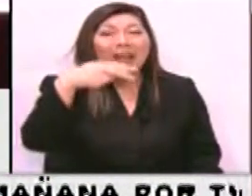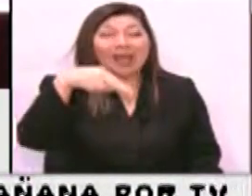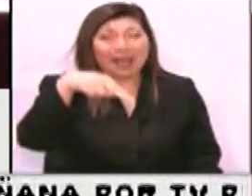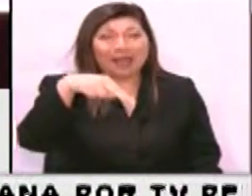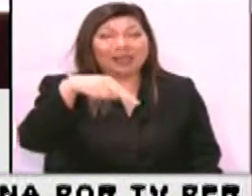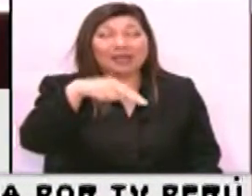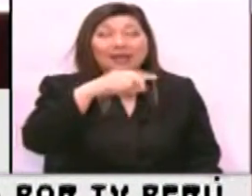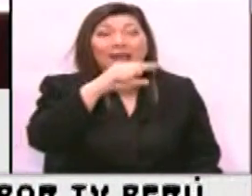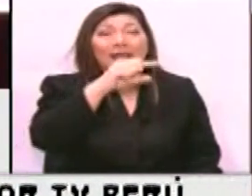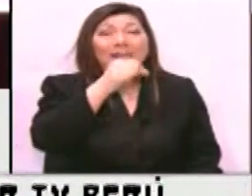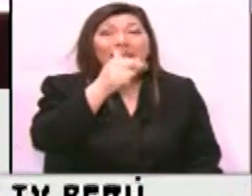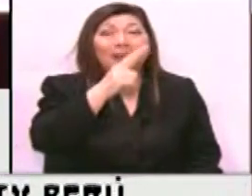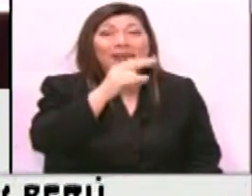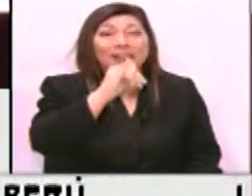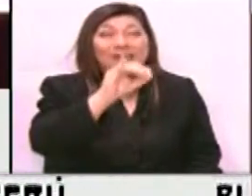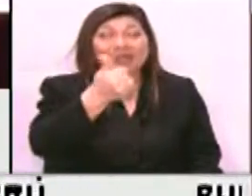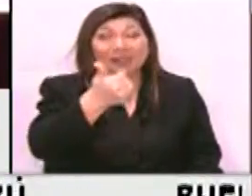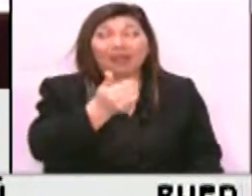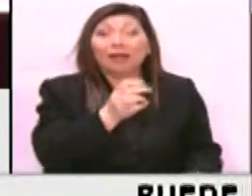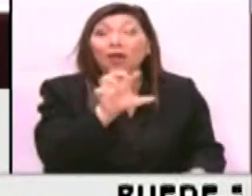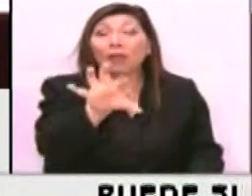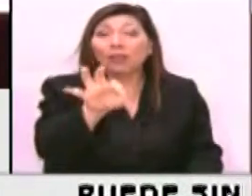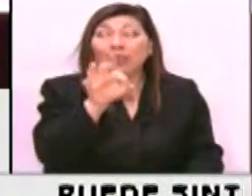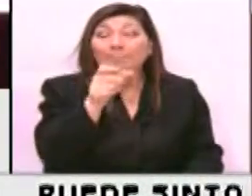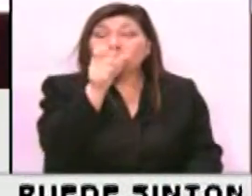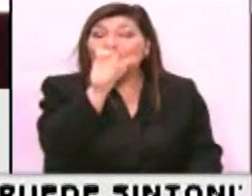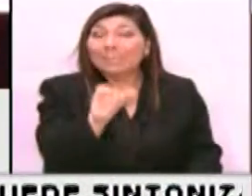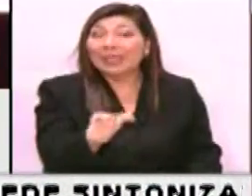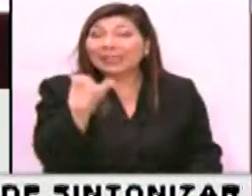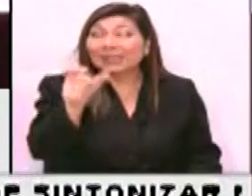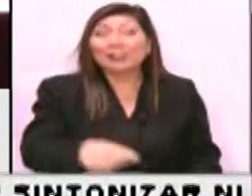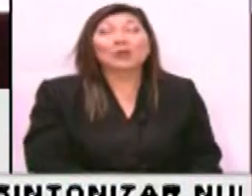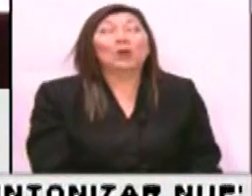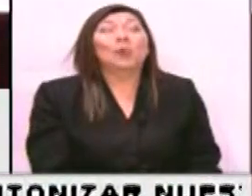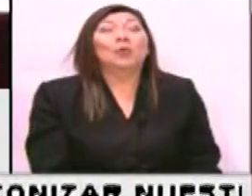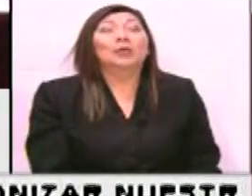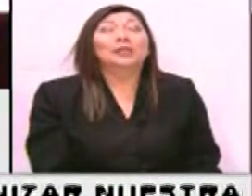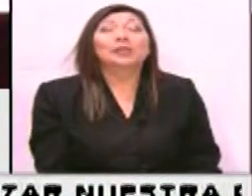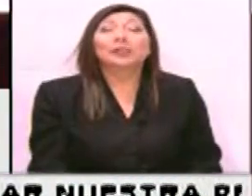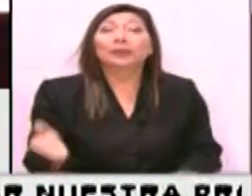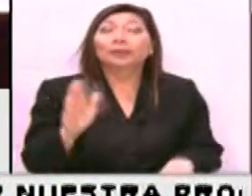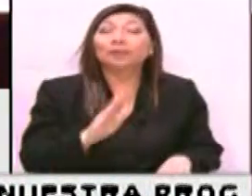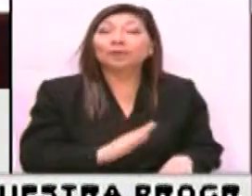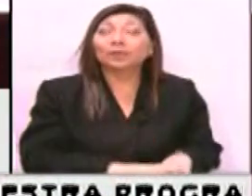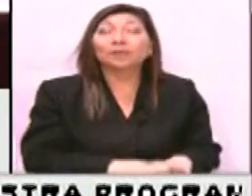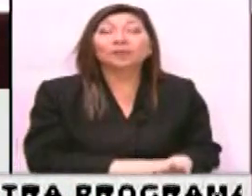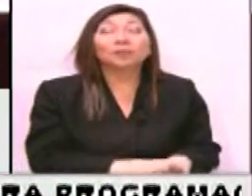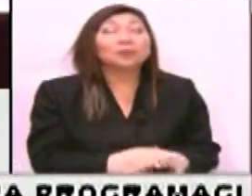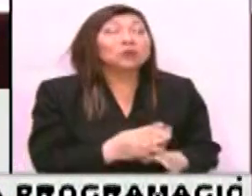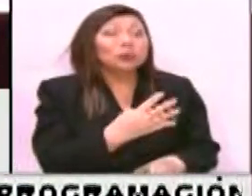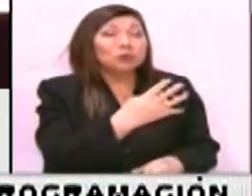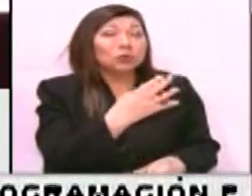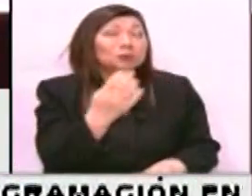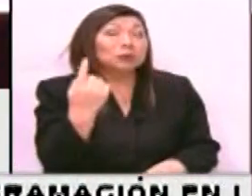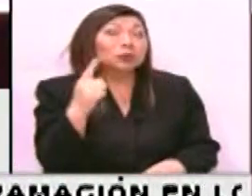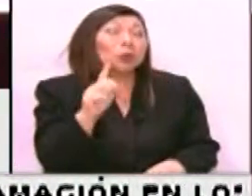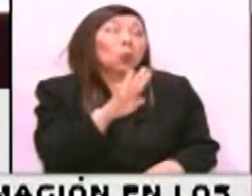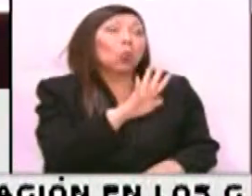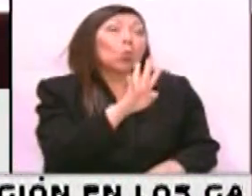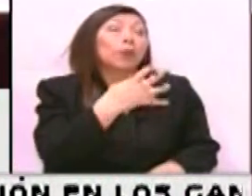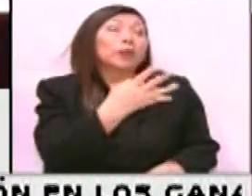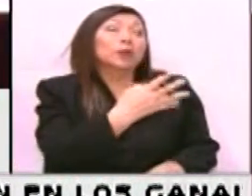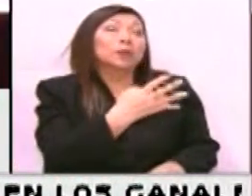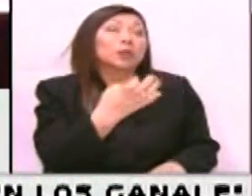efectivamente nombra a determinados funcionarios y sube de 400 millones a